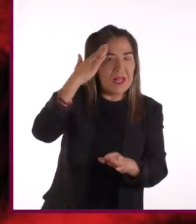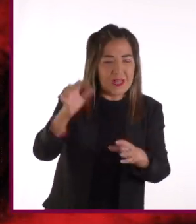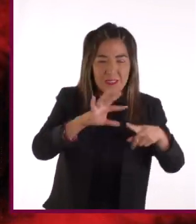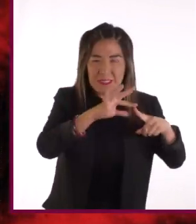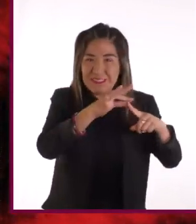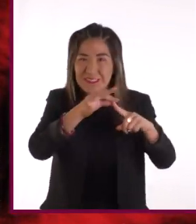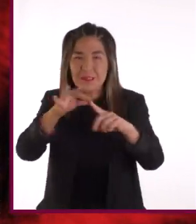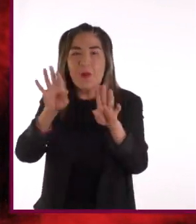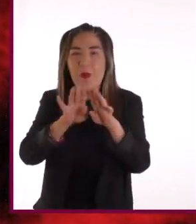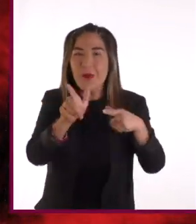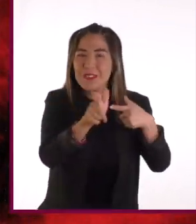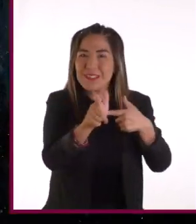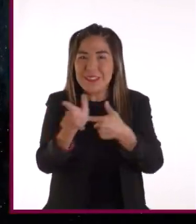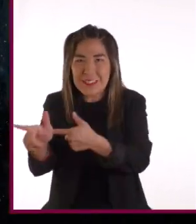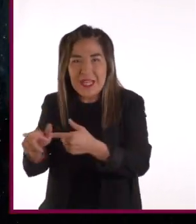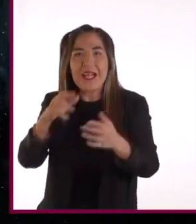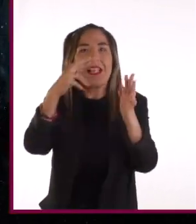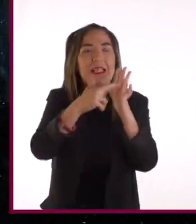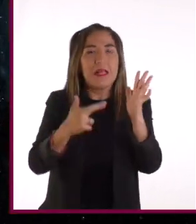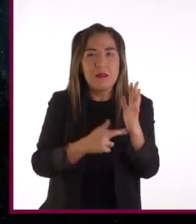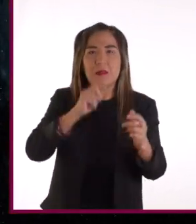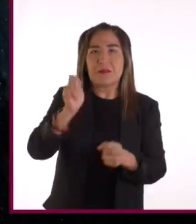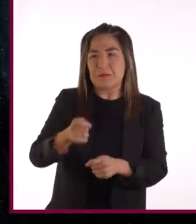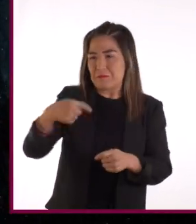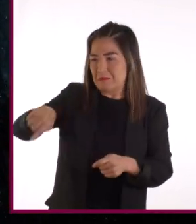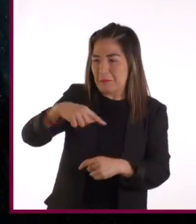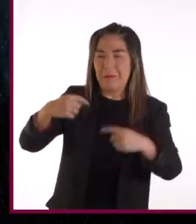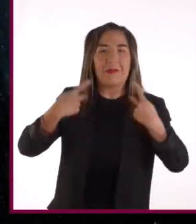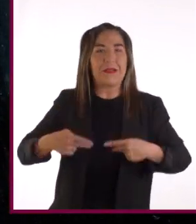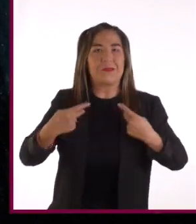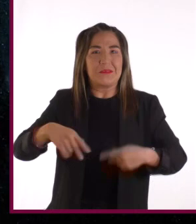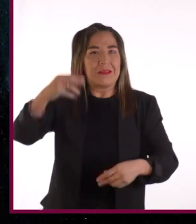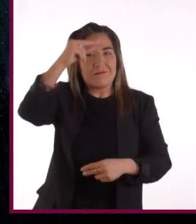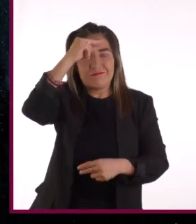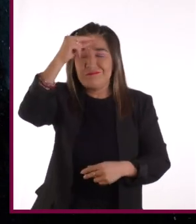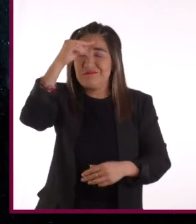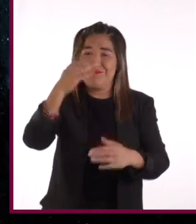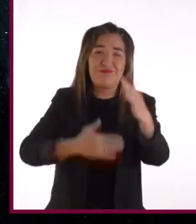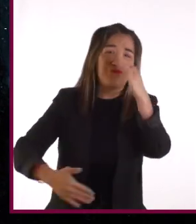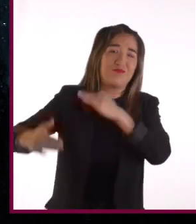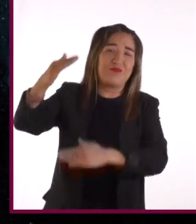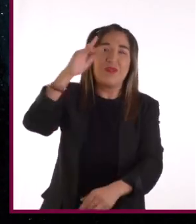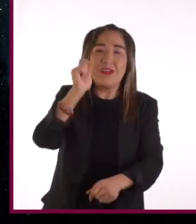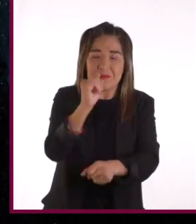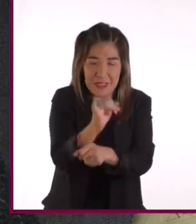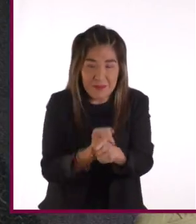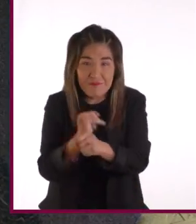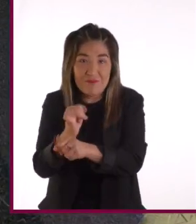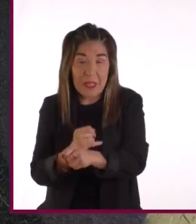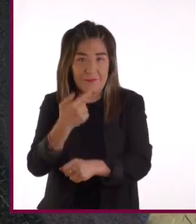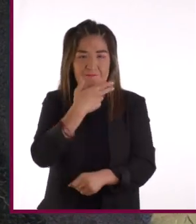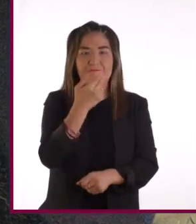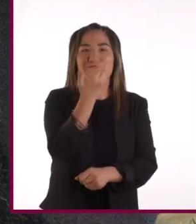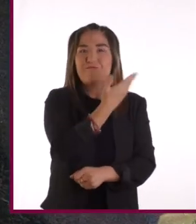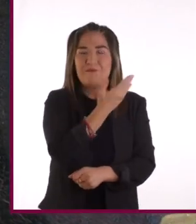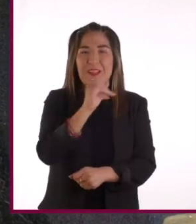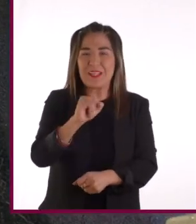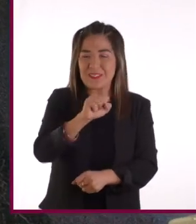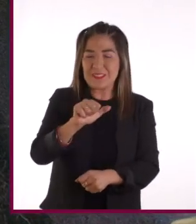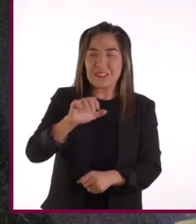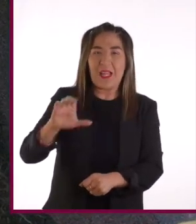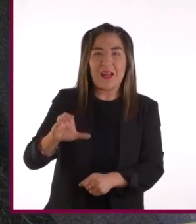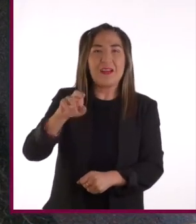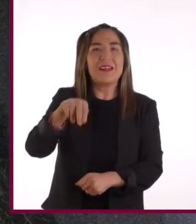o reglas en el universo ha motivado a grandes mentes para trabajar incansablemente. Uno de ellos fue